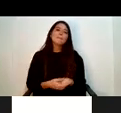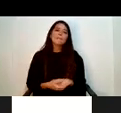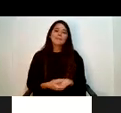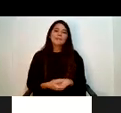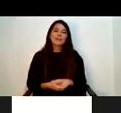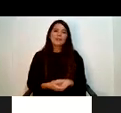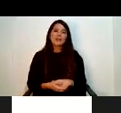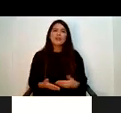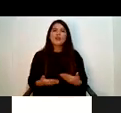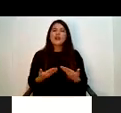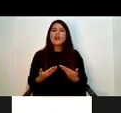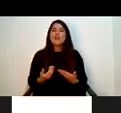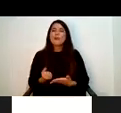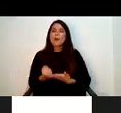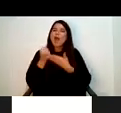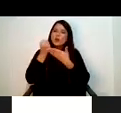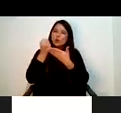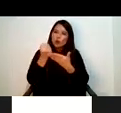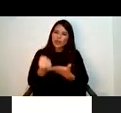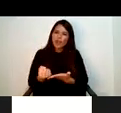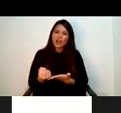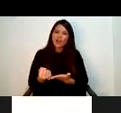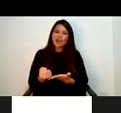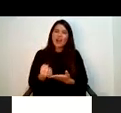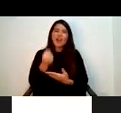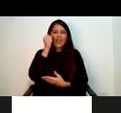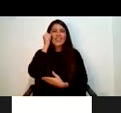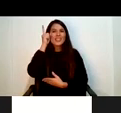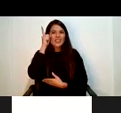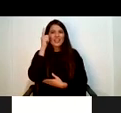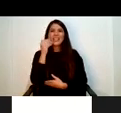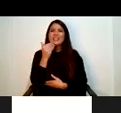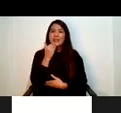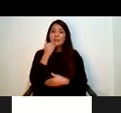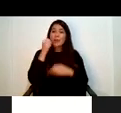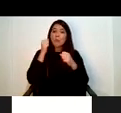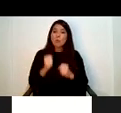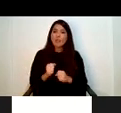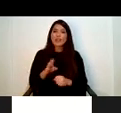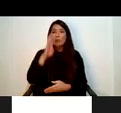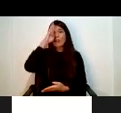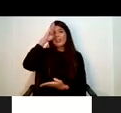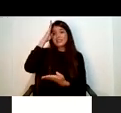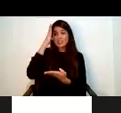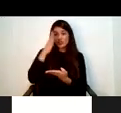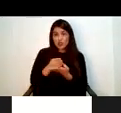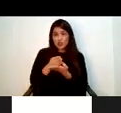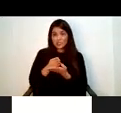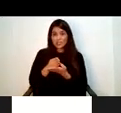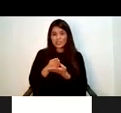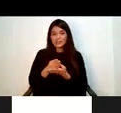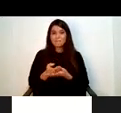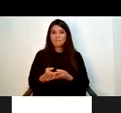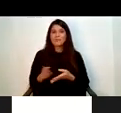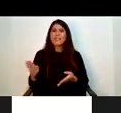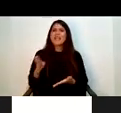lo vamos a ayudar a hacerlo entender de que él también puede tomar decisiones. Y el tomar decisiones